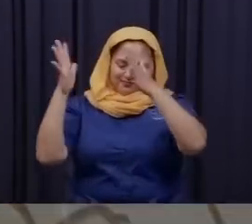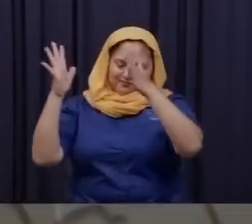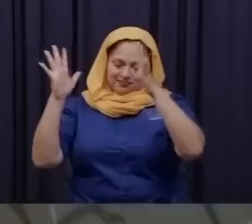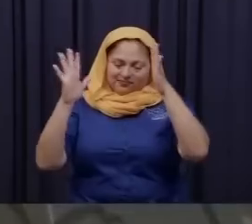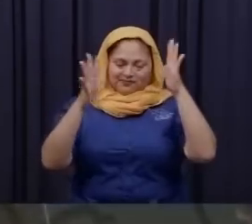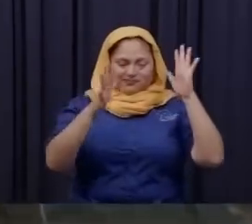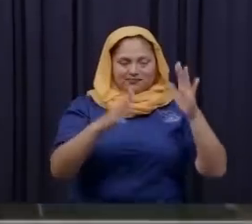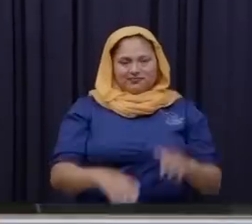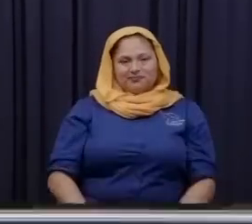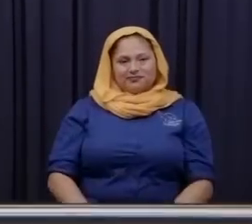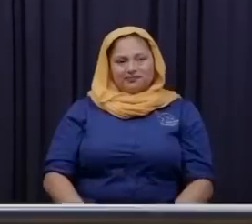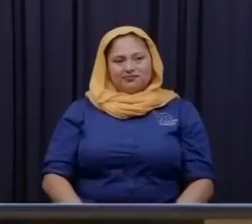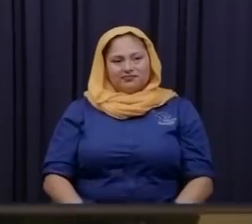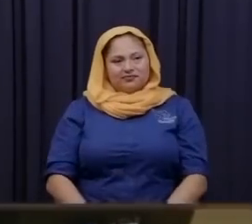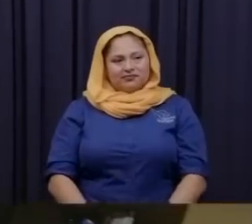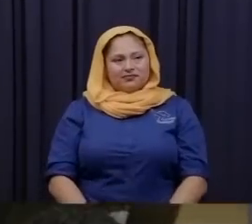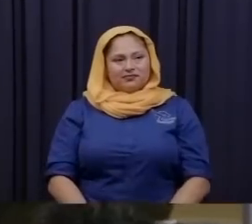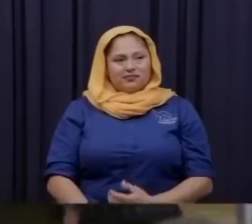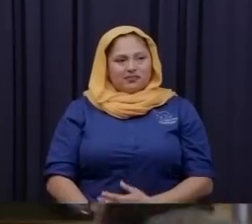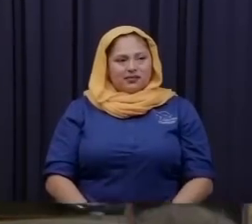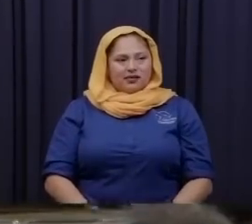Gloria a Dios.